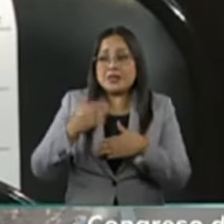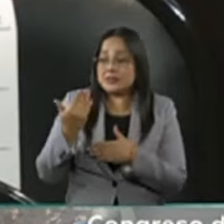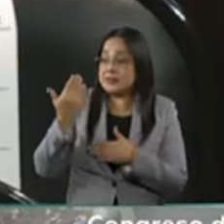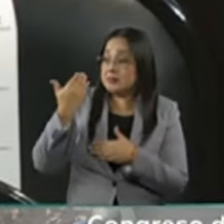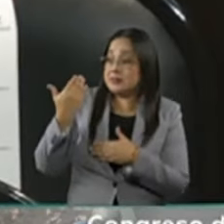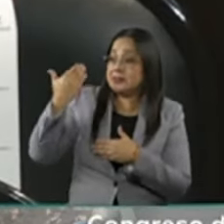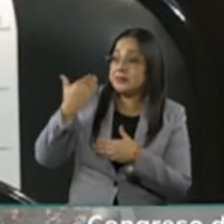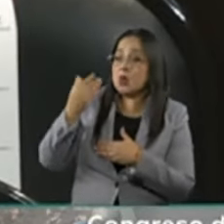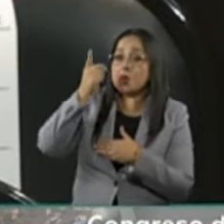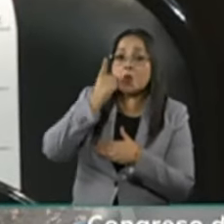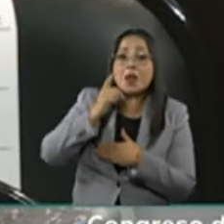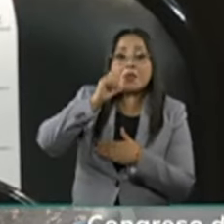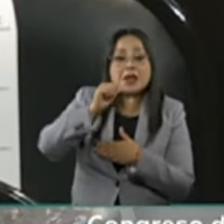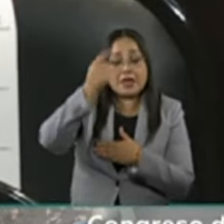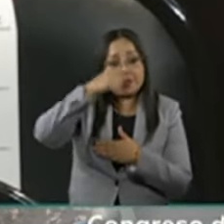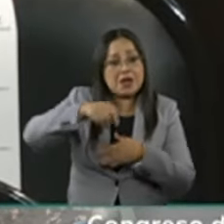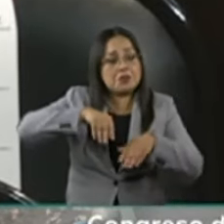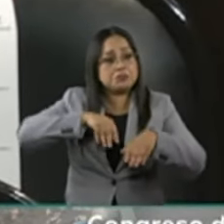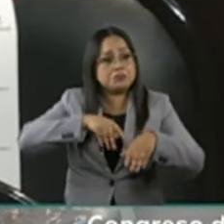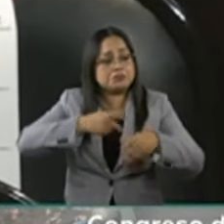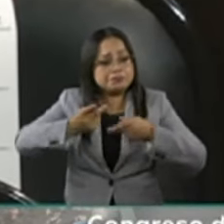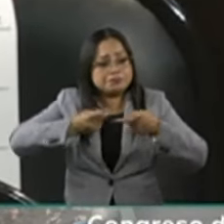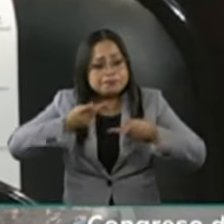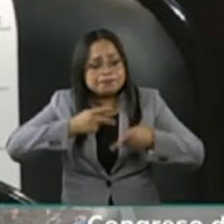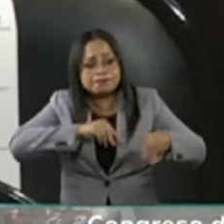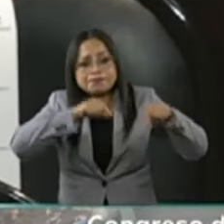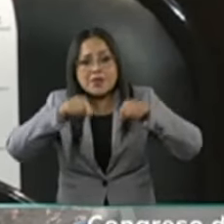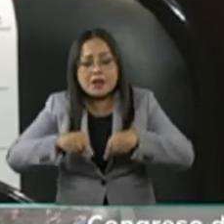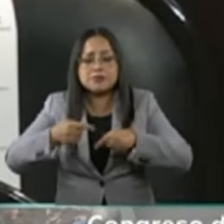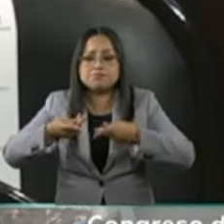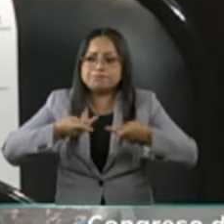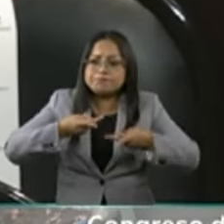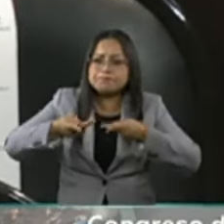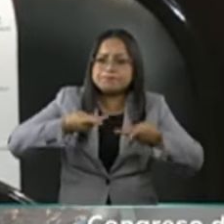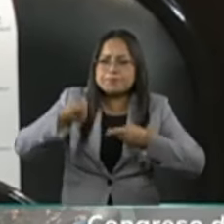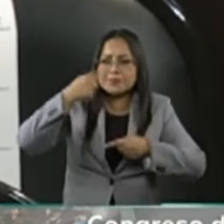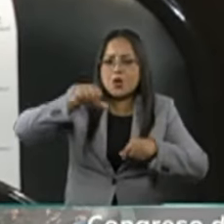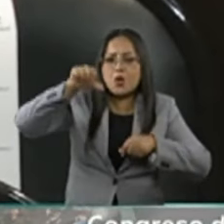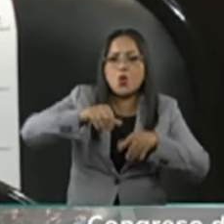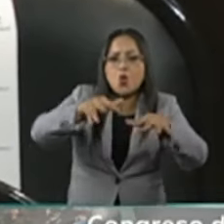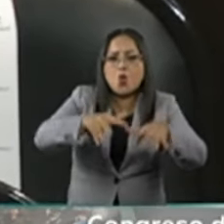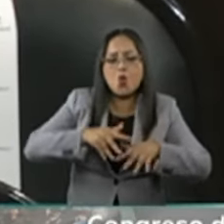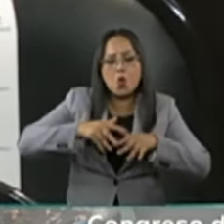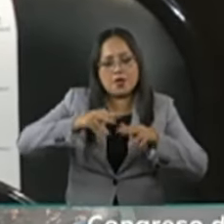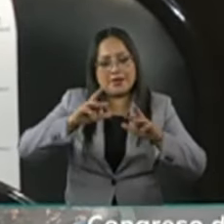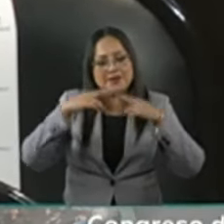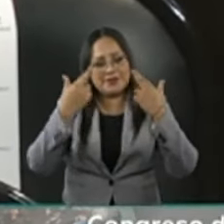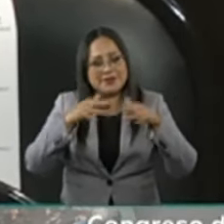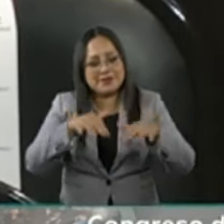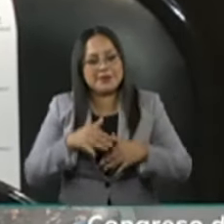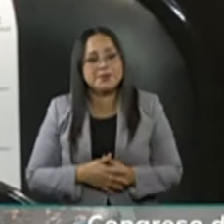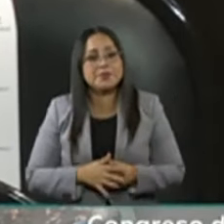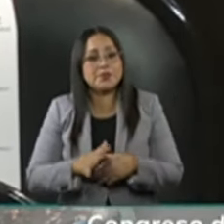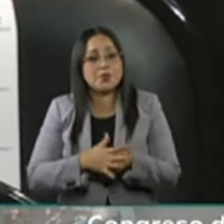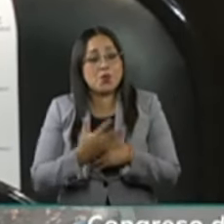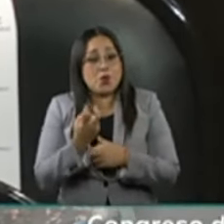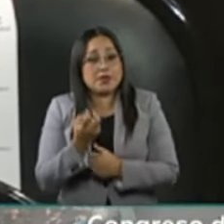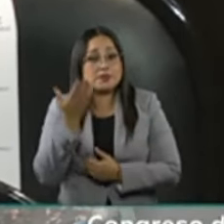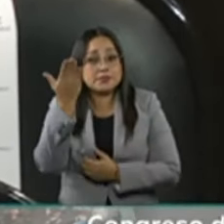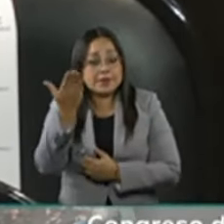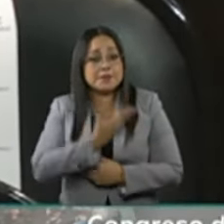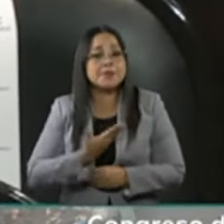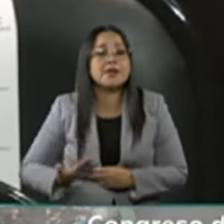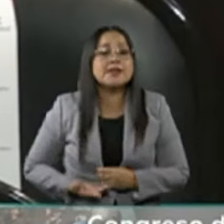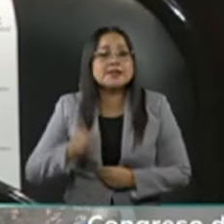días para hacer posible esta ceremonia. Con esa misma emoción, le pido, presidenta, que tenga